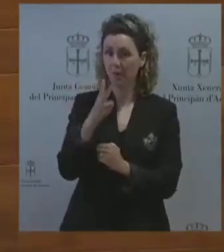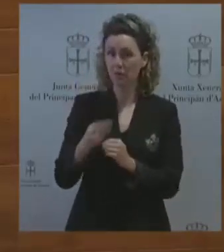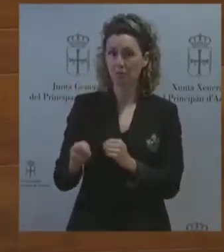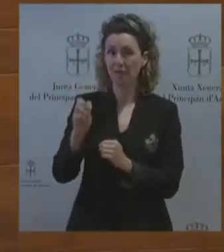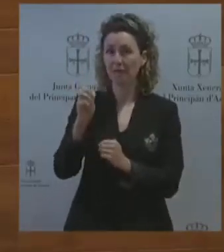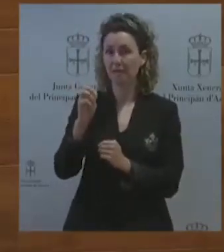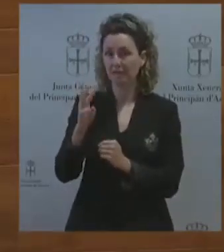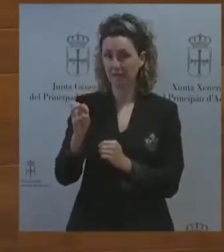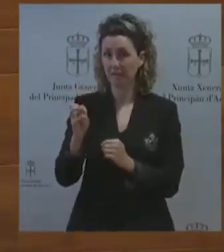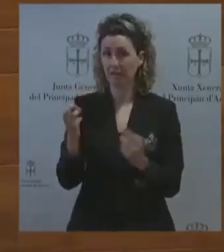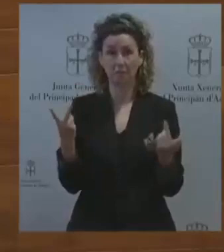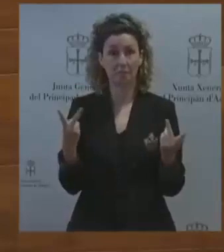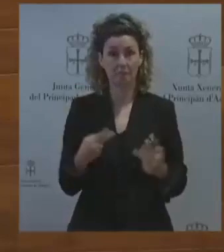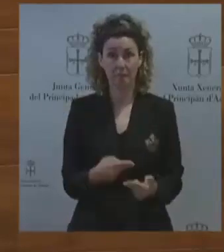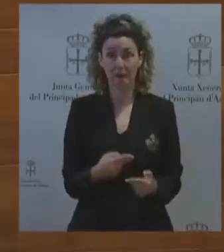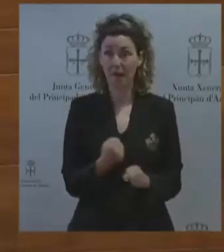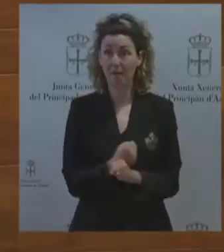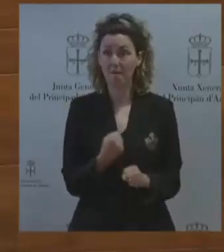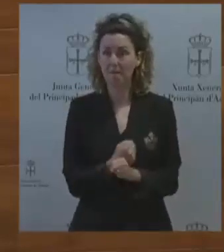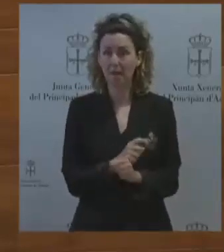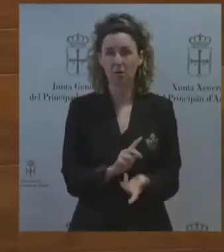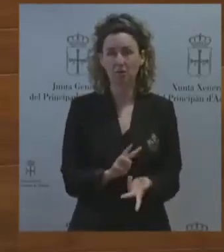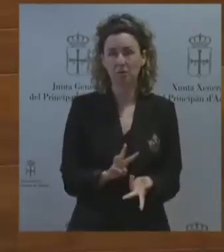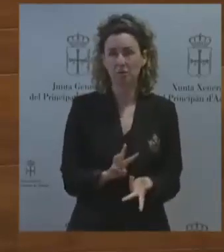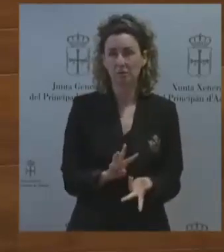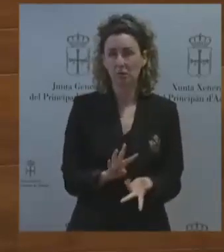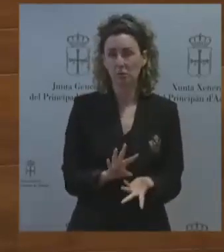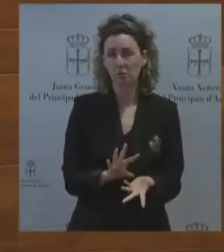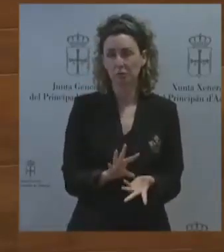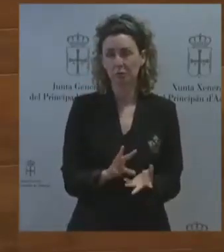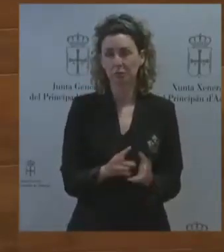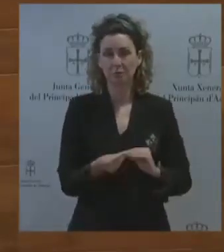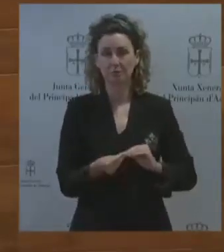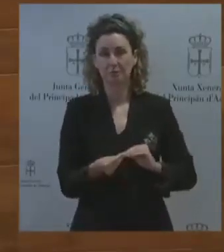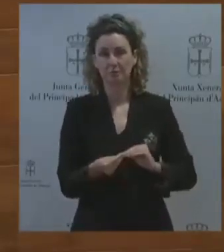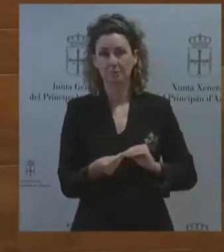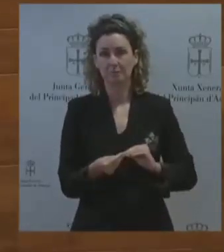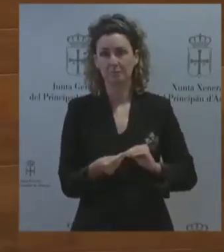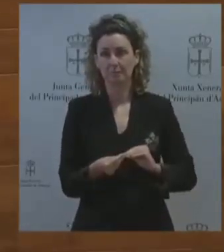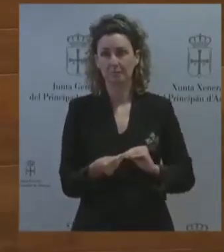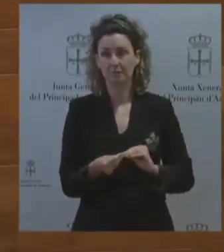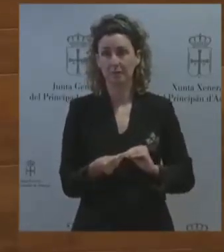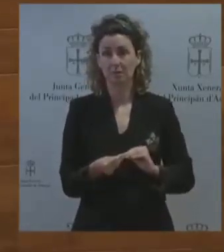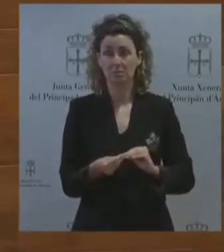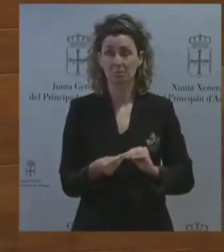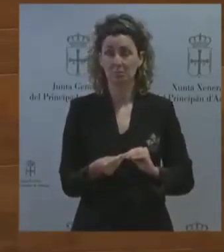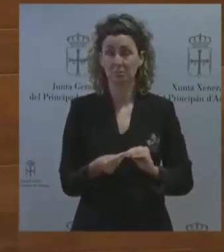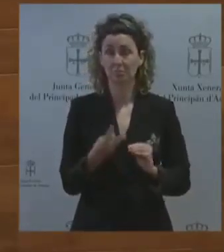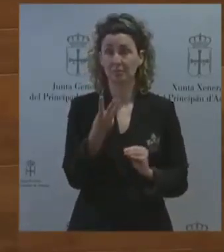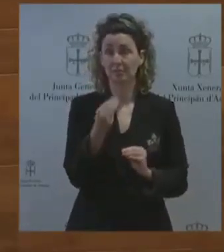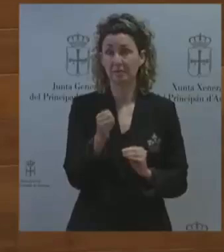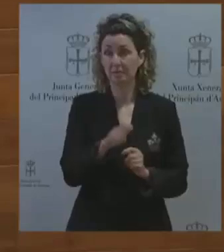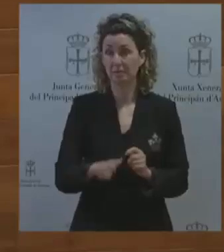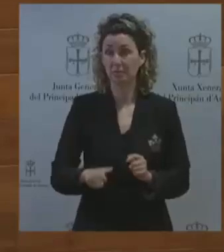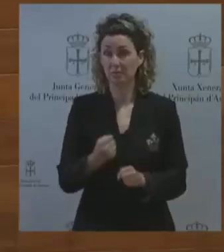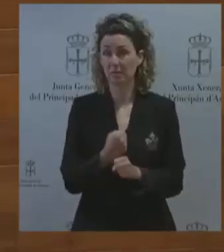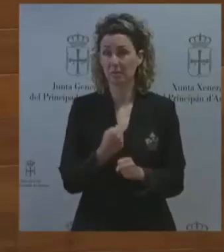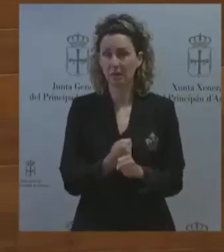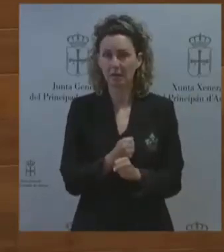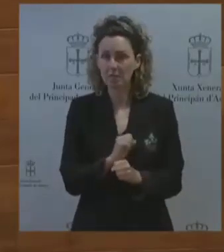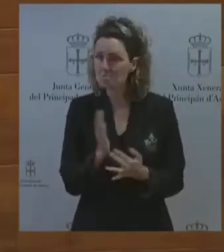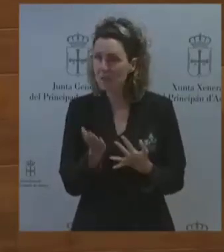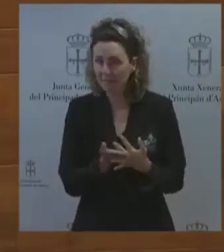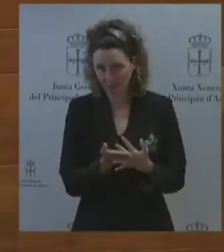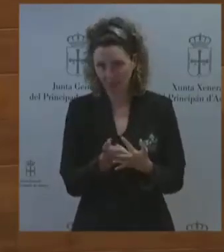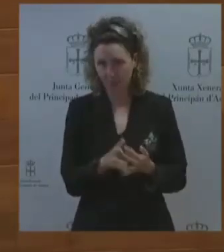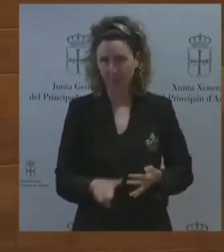con toda la probabilidad dejar la plantilla con poco más de 3.000 trabajadores, la mitad, repito, de lo que tenía en 2006.